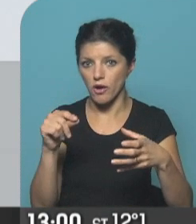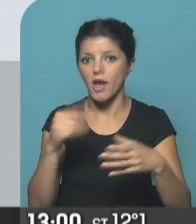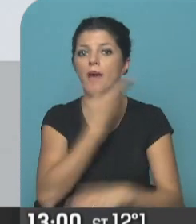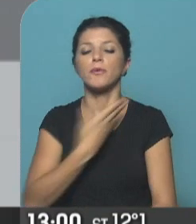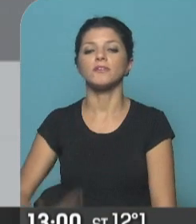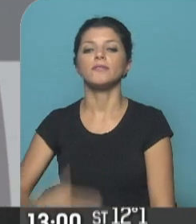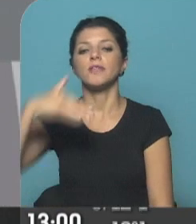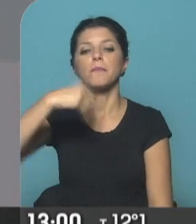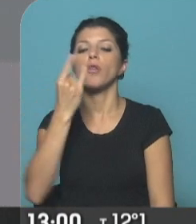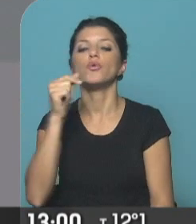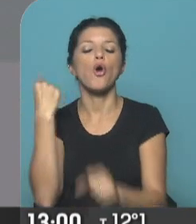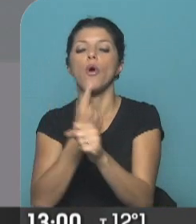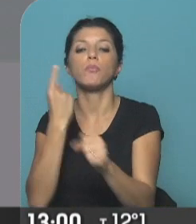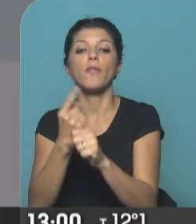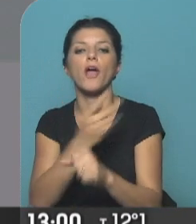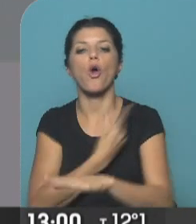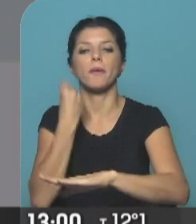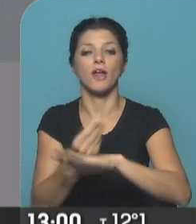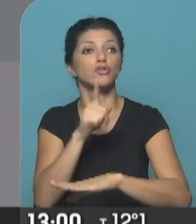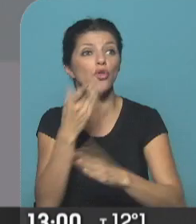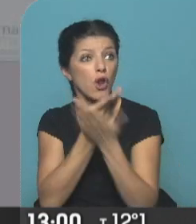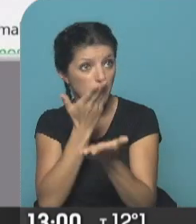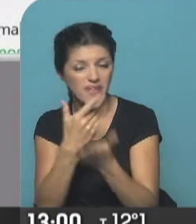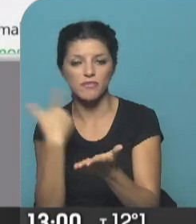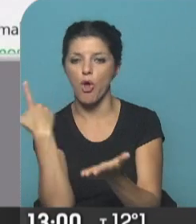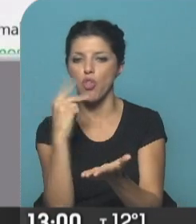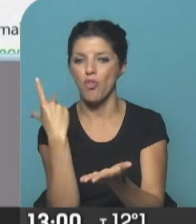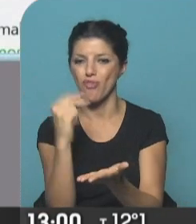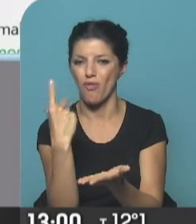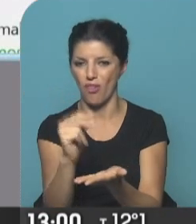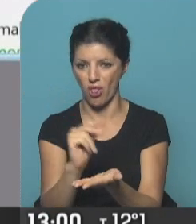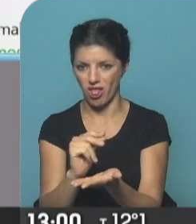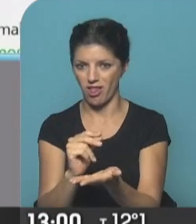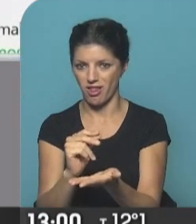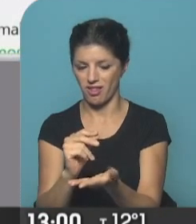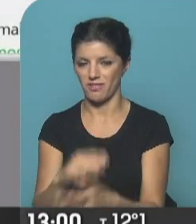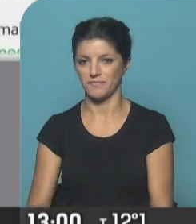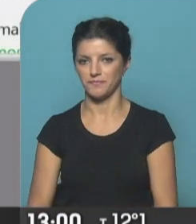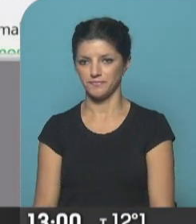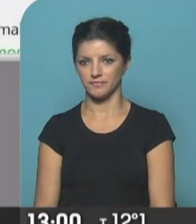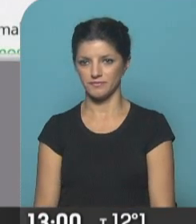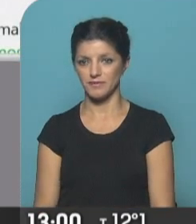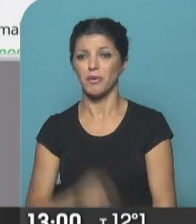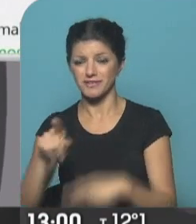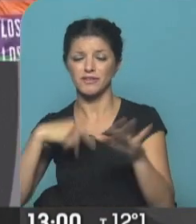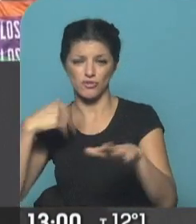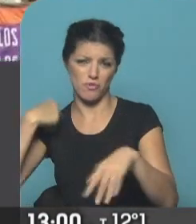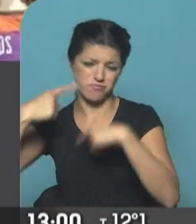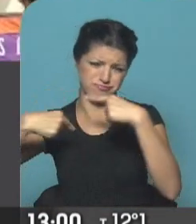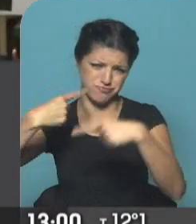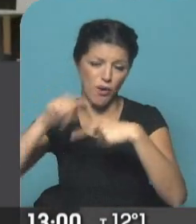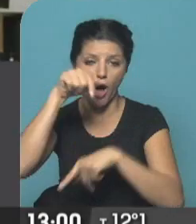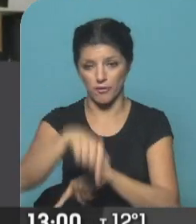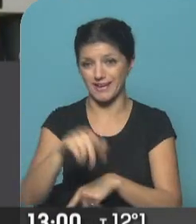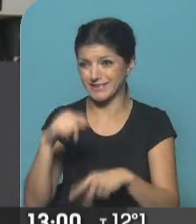gobierne, digamos, le vamos a rechazar todo lo que proponga, digamos. Esa situación de conflicto evidentemente llegó a esta otra situación que es